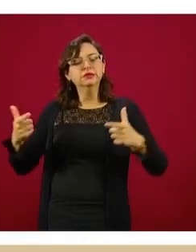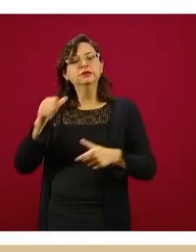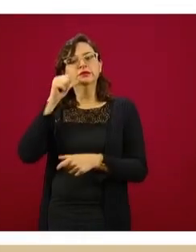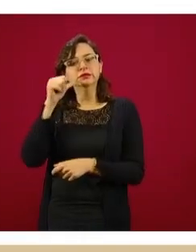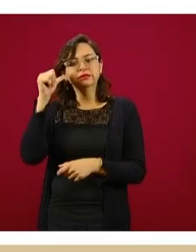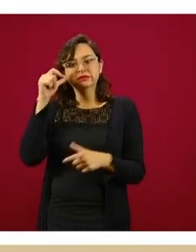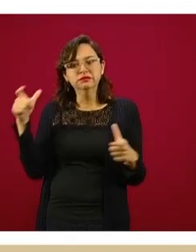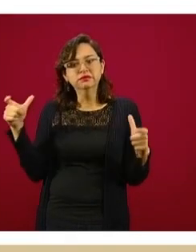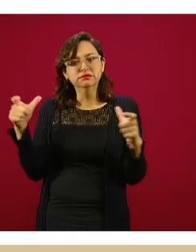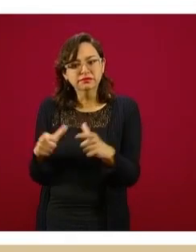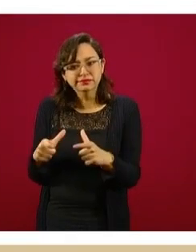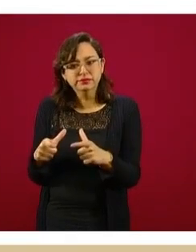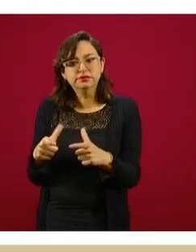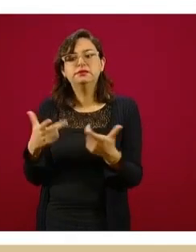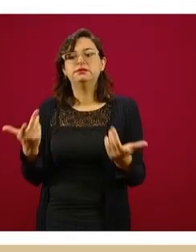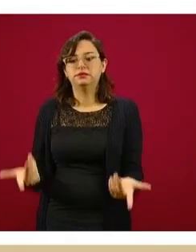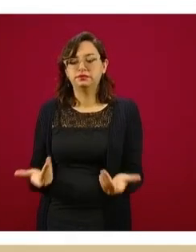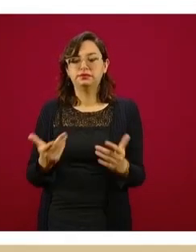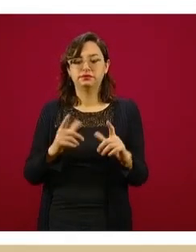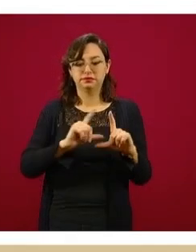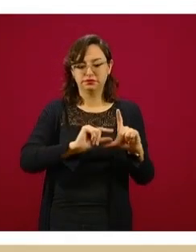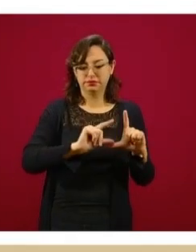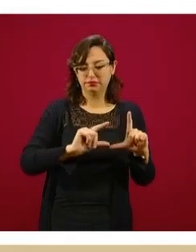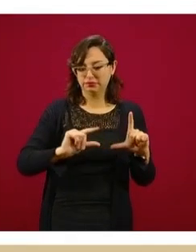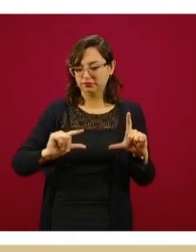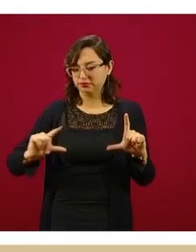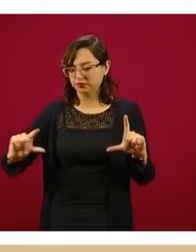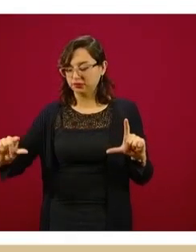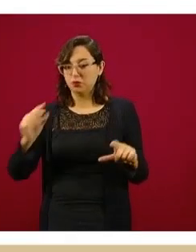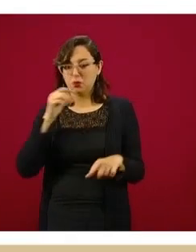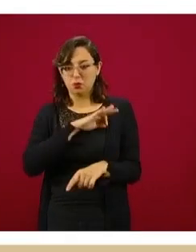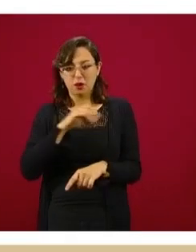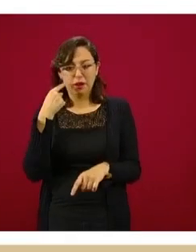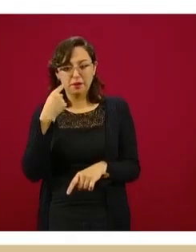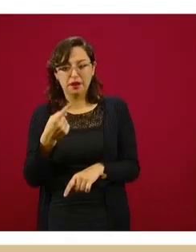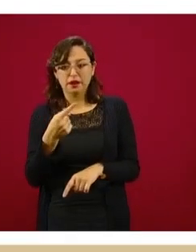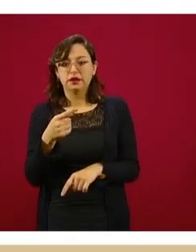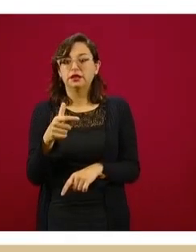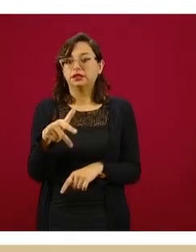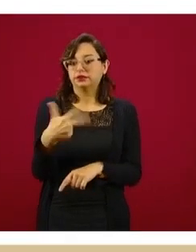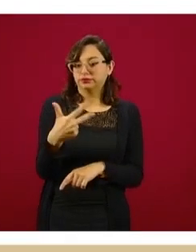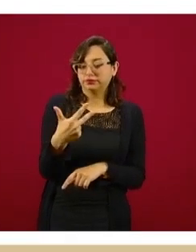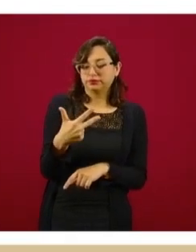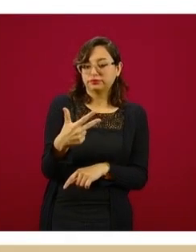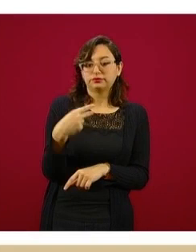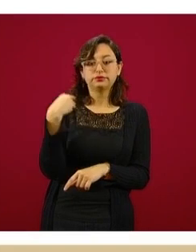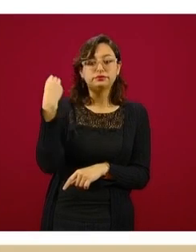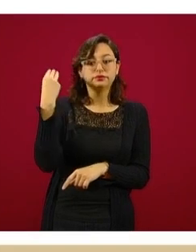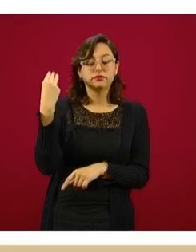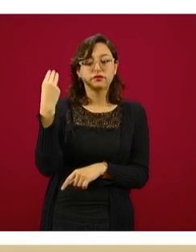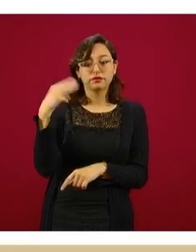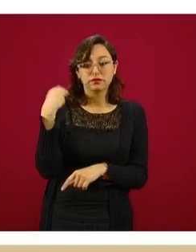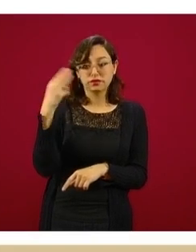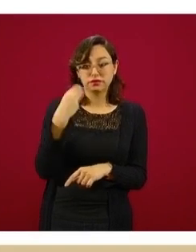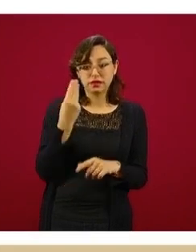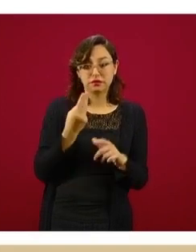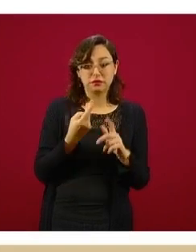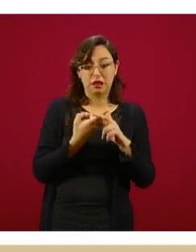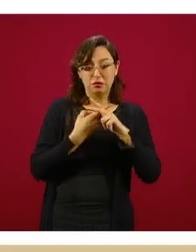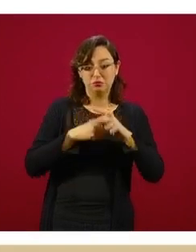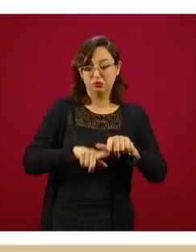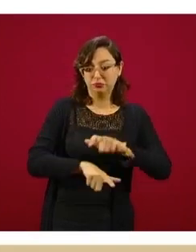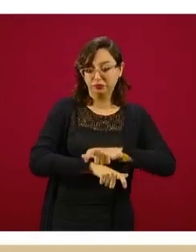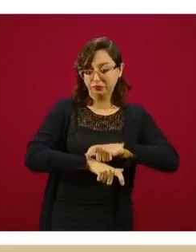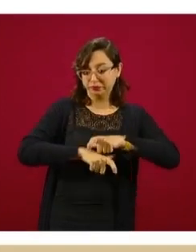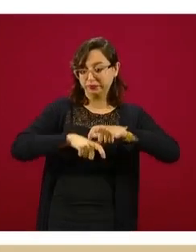tenido desde que empezó la fase de progresión rápida el 13 de marzo. Y esto se ve por los casos nuevos que van